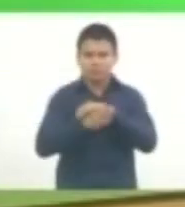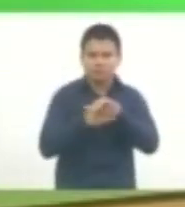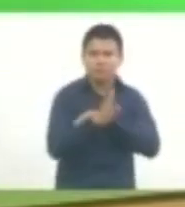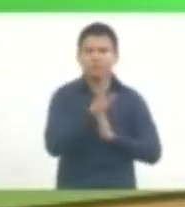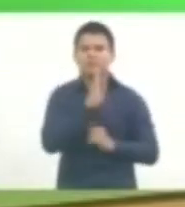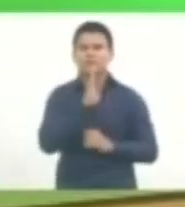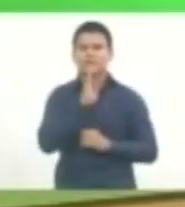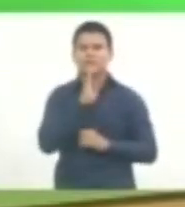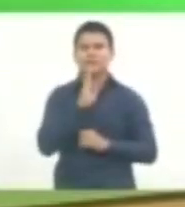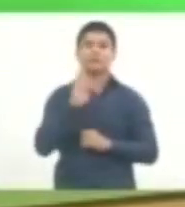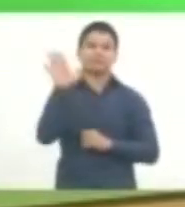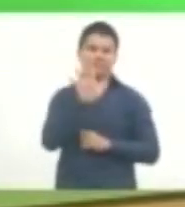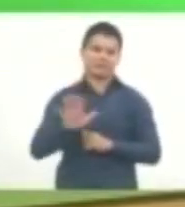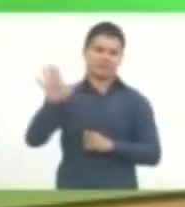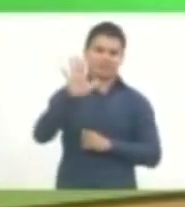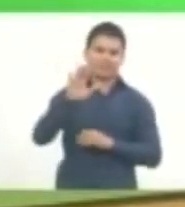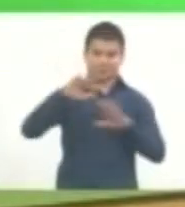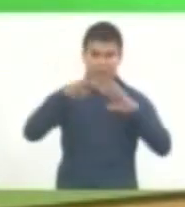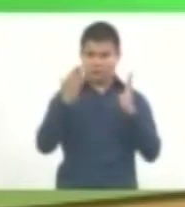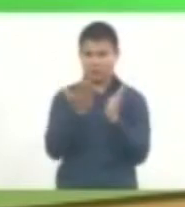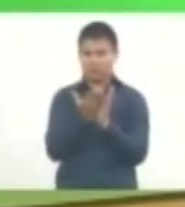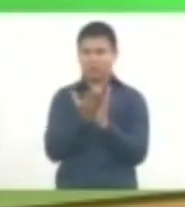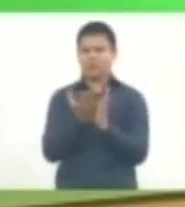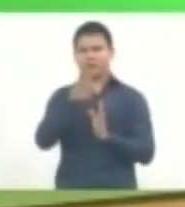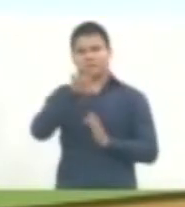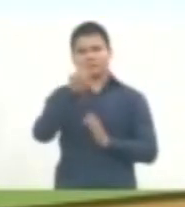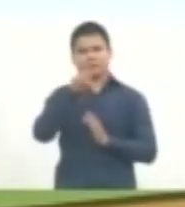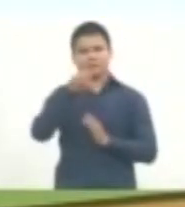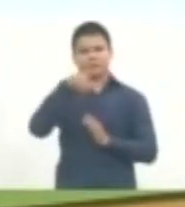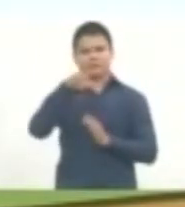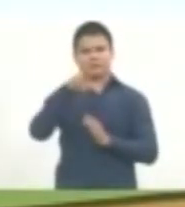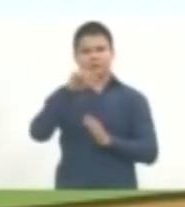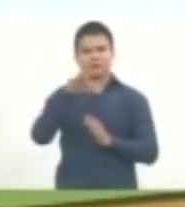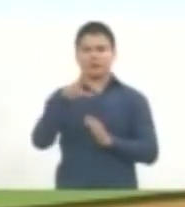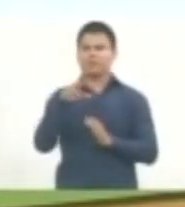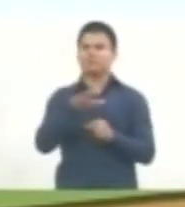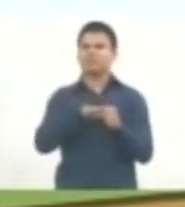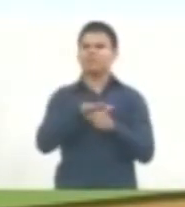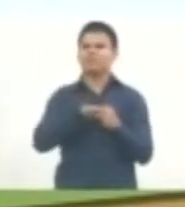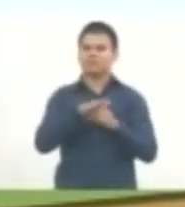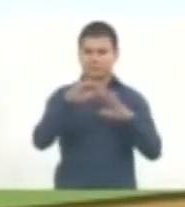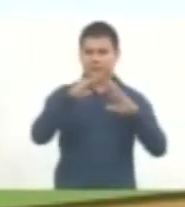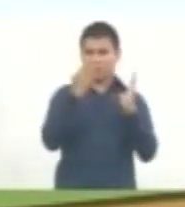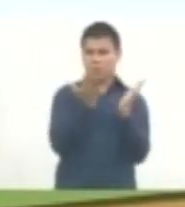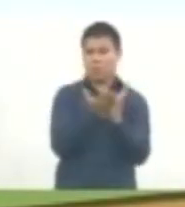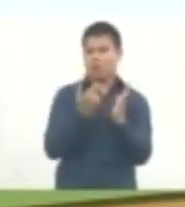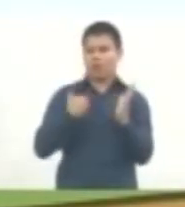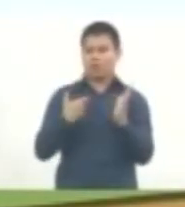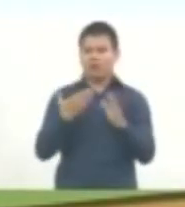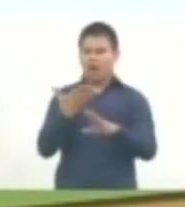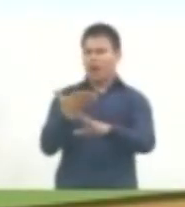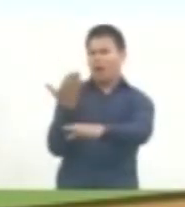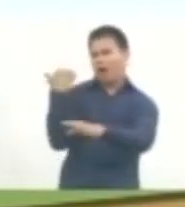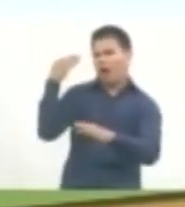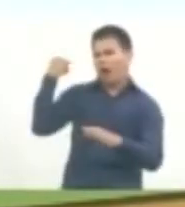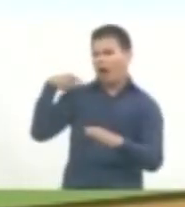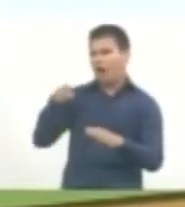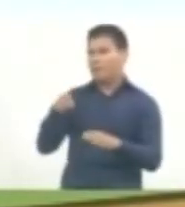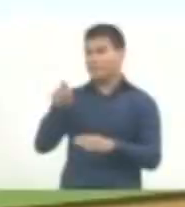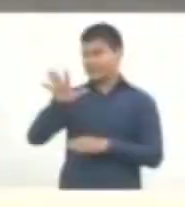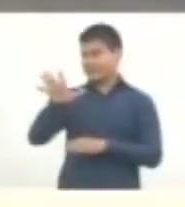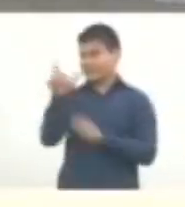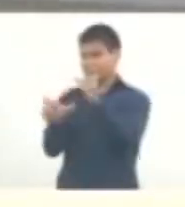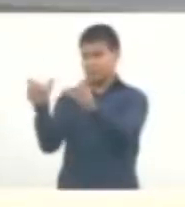del Colegio Distrital La Esmeralda, luego que suspendieran actividades por 2 días tras la amenaza de muerte a 5 de sus